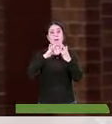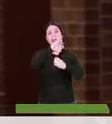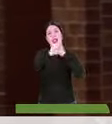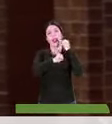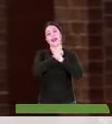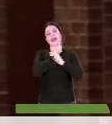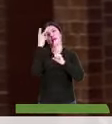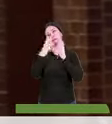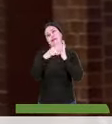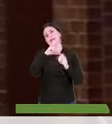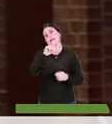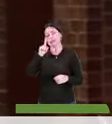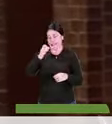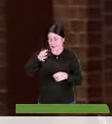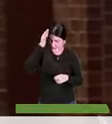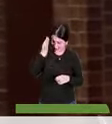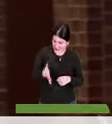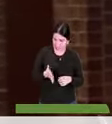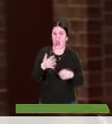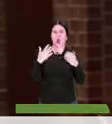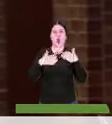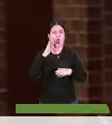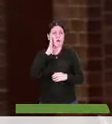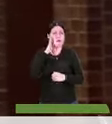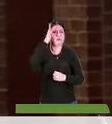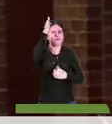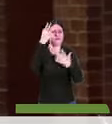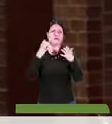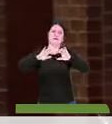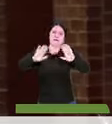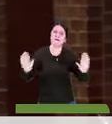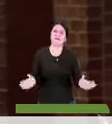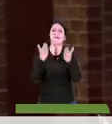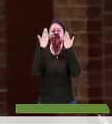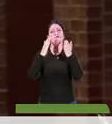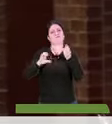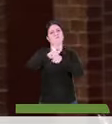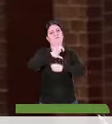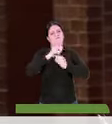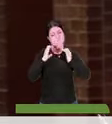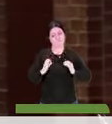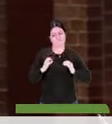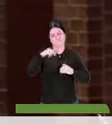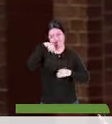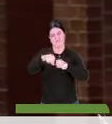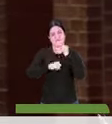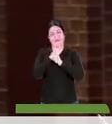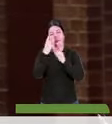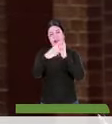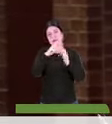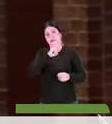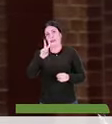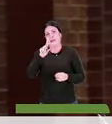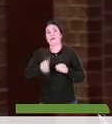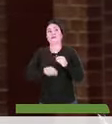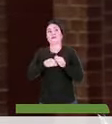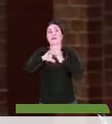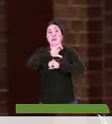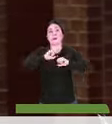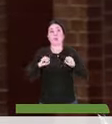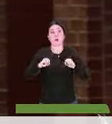y con la plena conciencia de que se proyectan mejores cosas para la ciudadanía en este 2022 y para Bogotá, para que Bogotá pueda